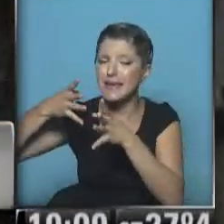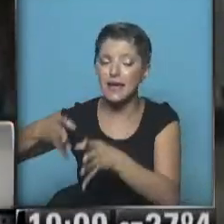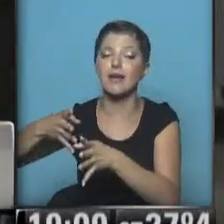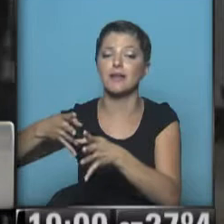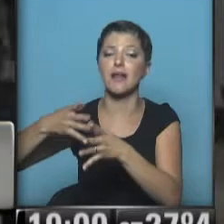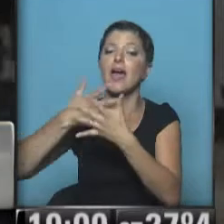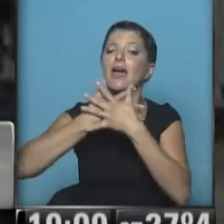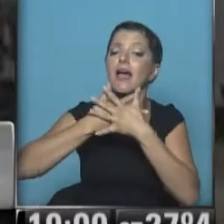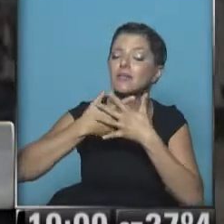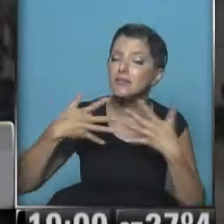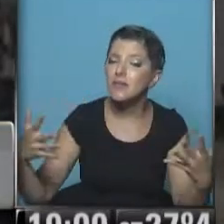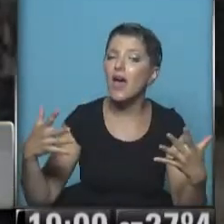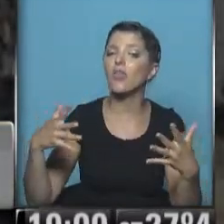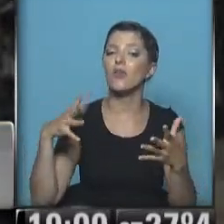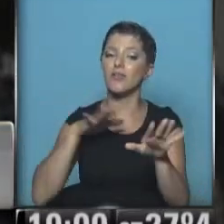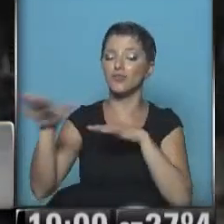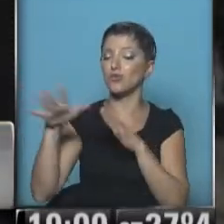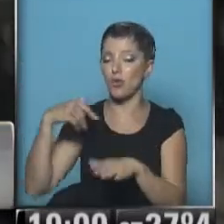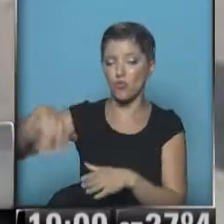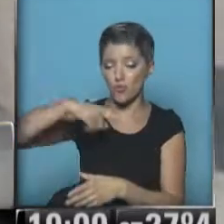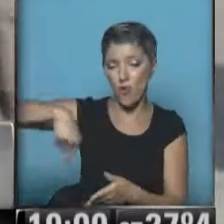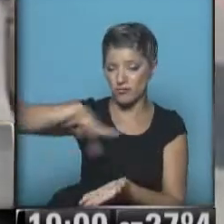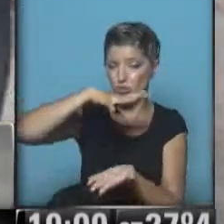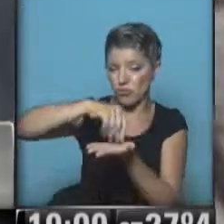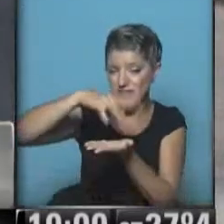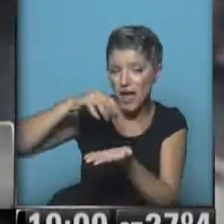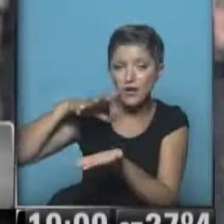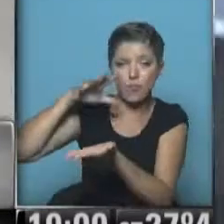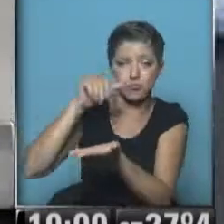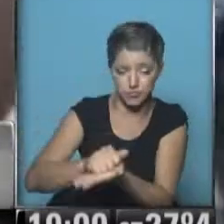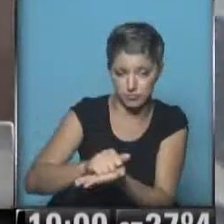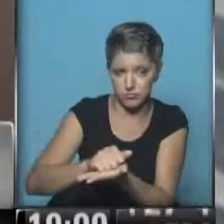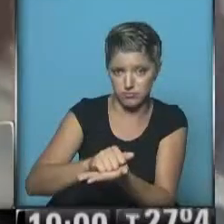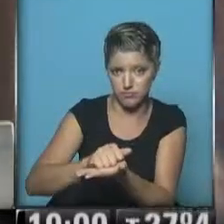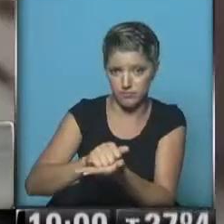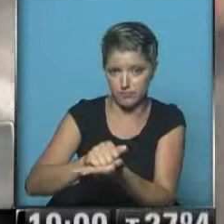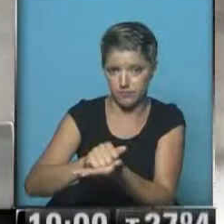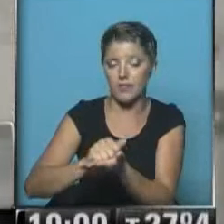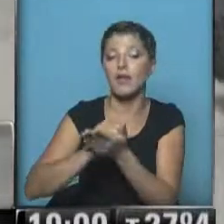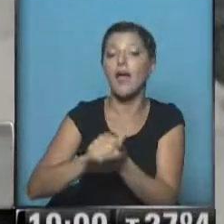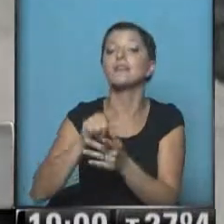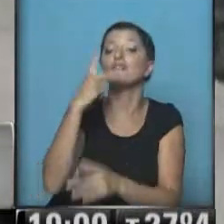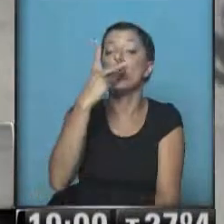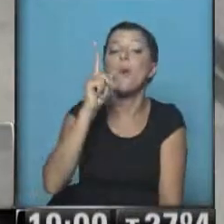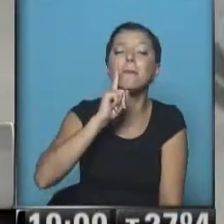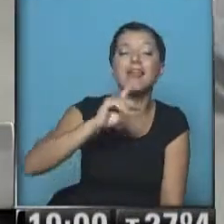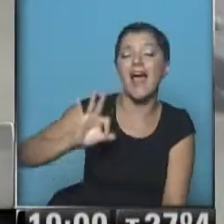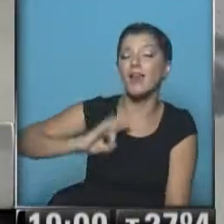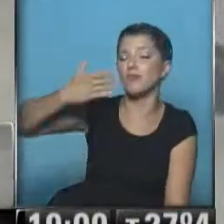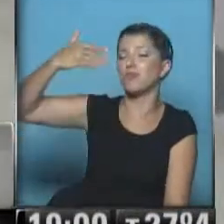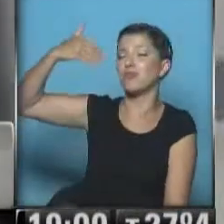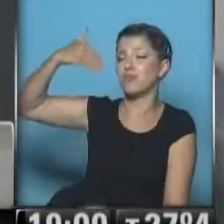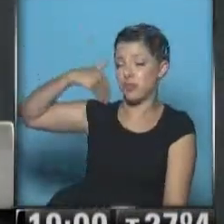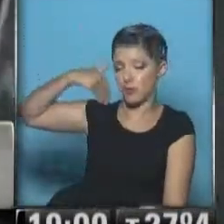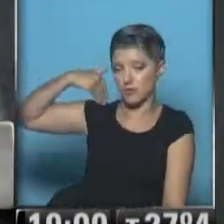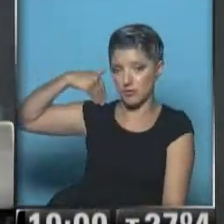cansados del secuestro de nuestro pueblo. Nuestra tierra aceptó tu mensaje hace 2000 años y todavía